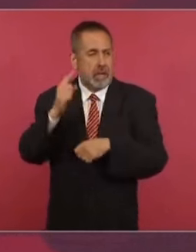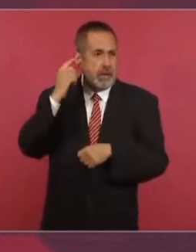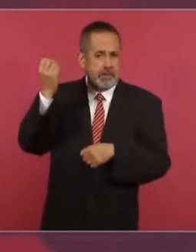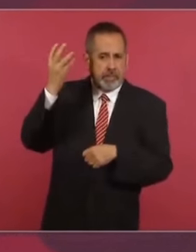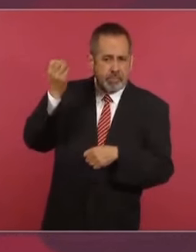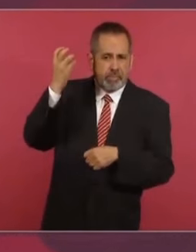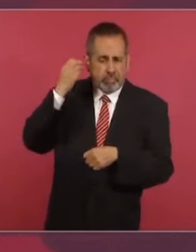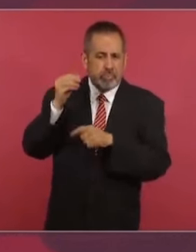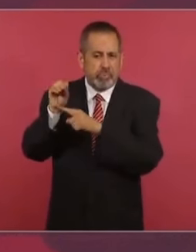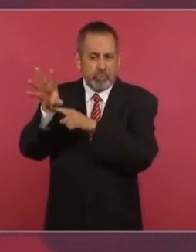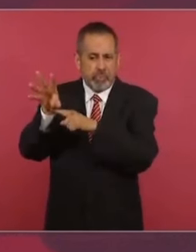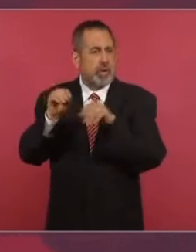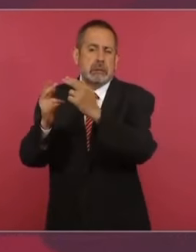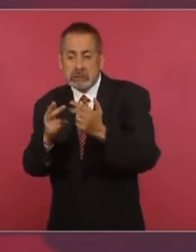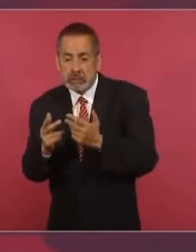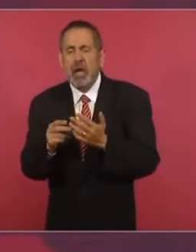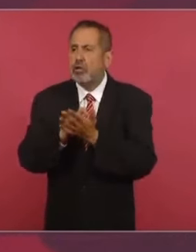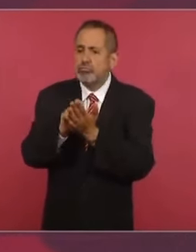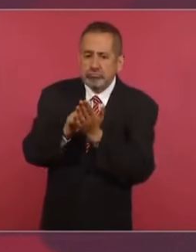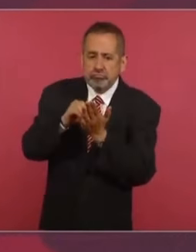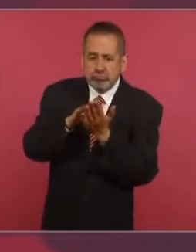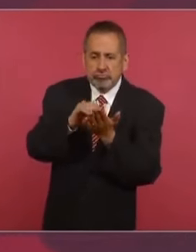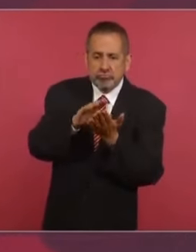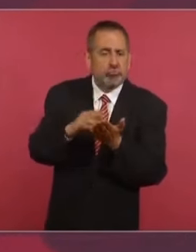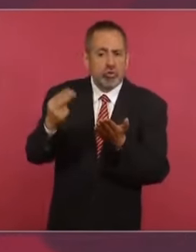a transmitir en las colonias y